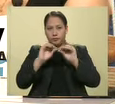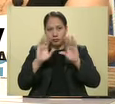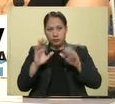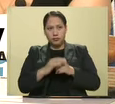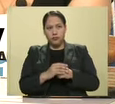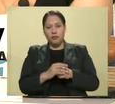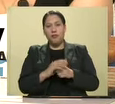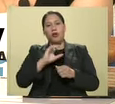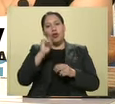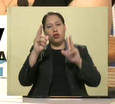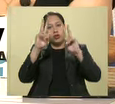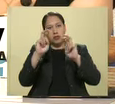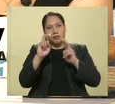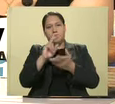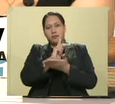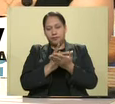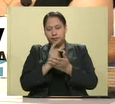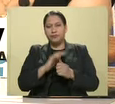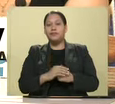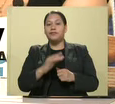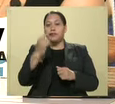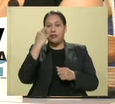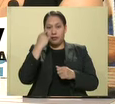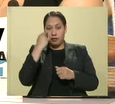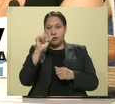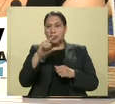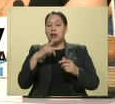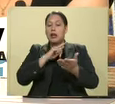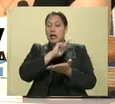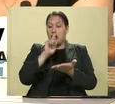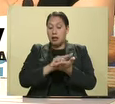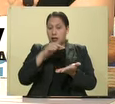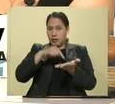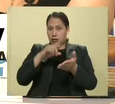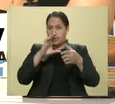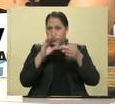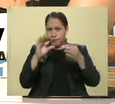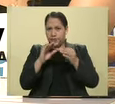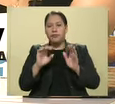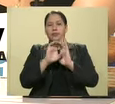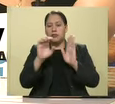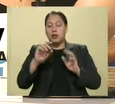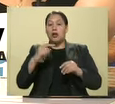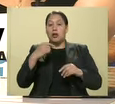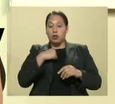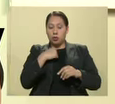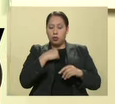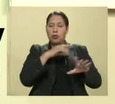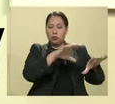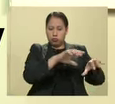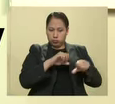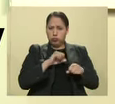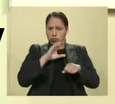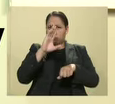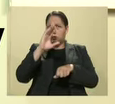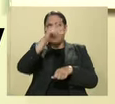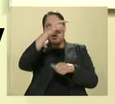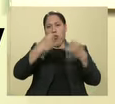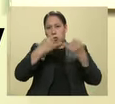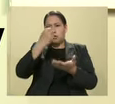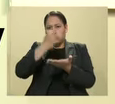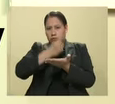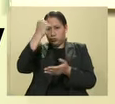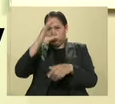3 programas. Sí, total. Ahora, nos dice también el código, cuando tú tienes una custodia legítima declarada por el